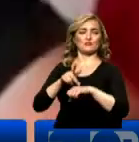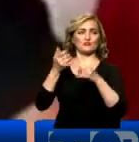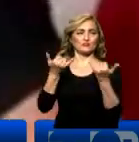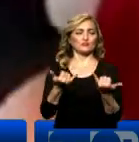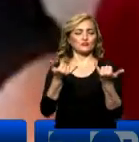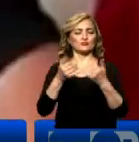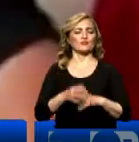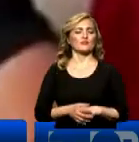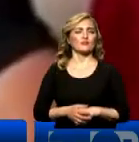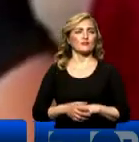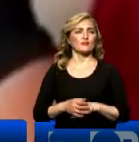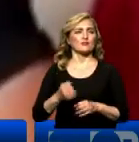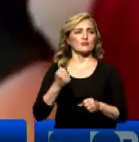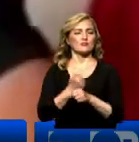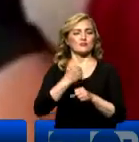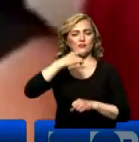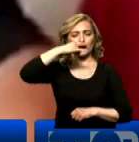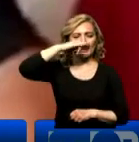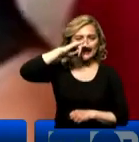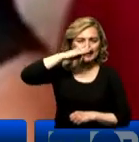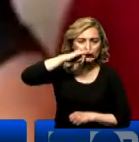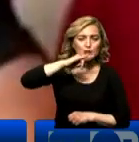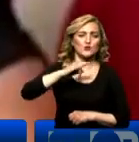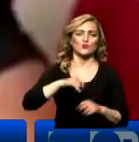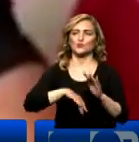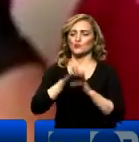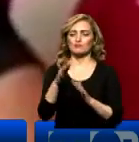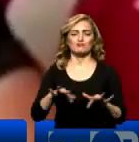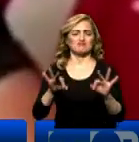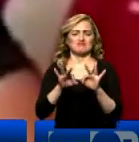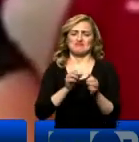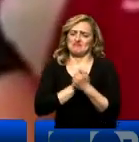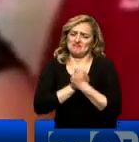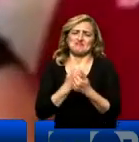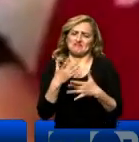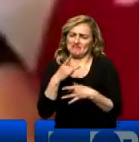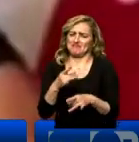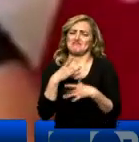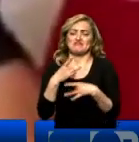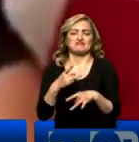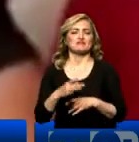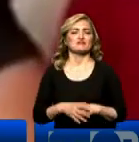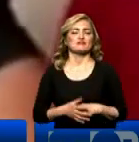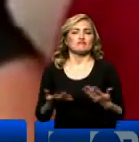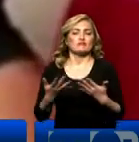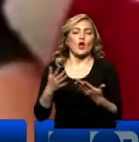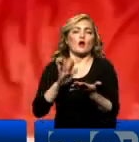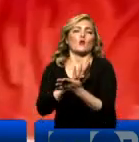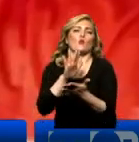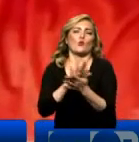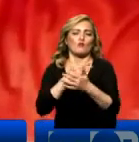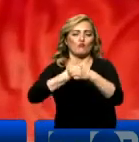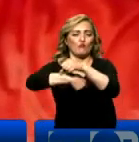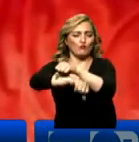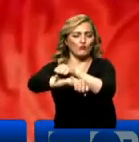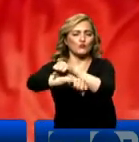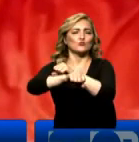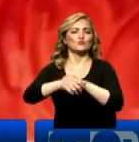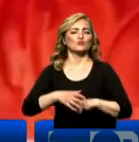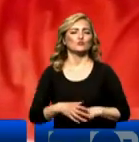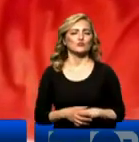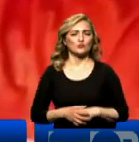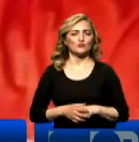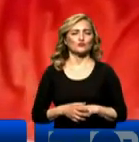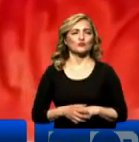hoy estoy trabajando con niños, que es lo más importante y lo que más quiero. Trabajamos en mi academia de fútbol,